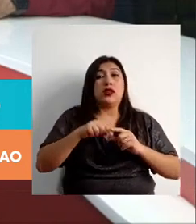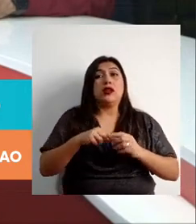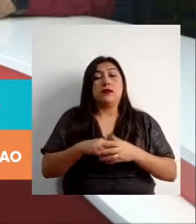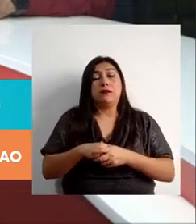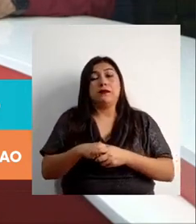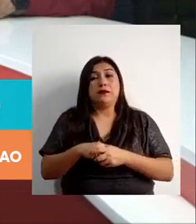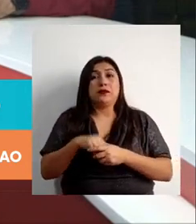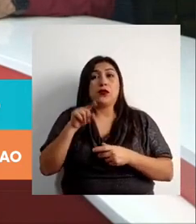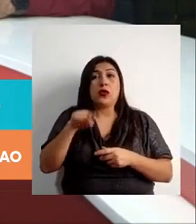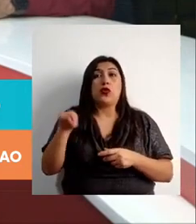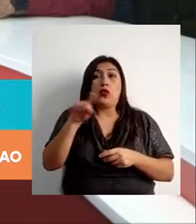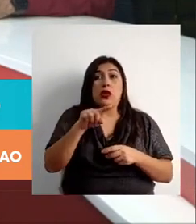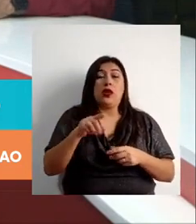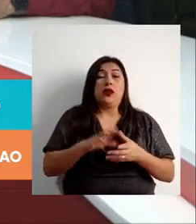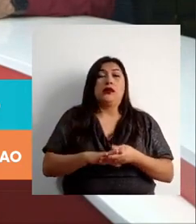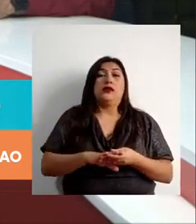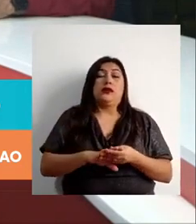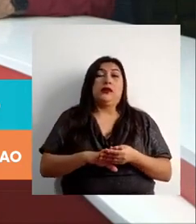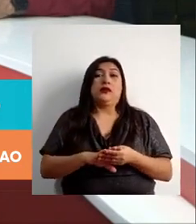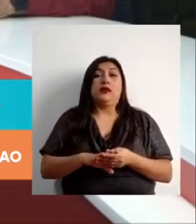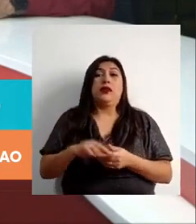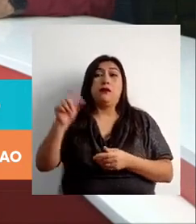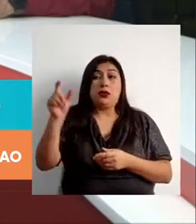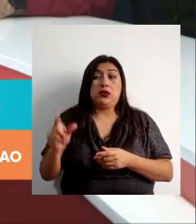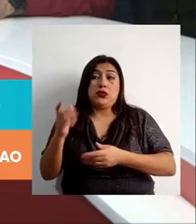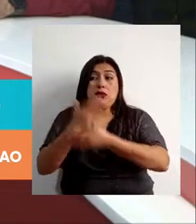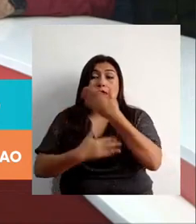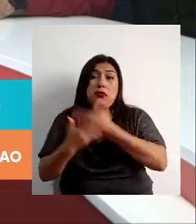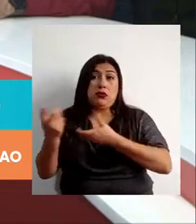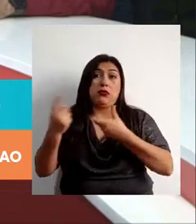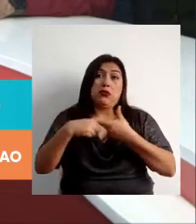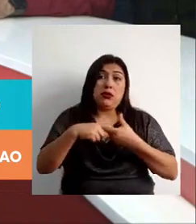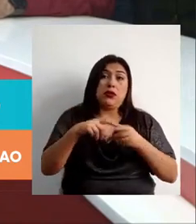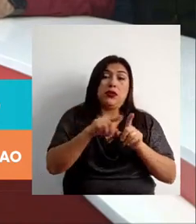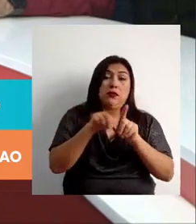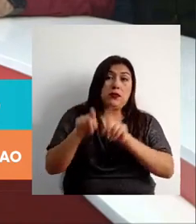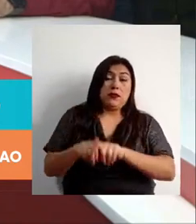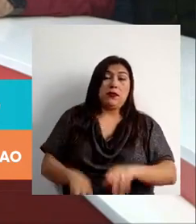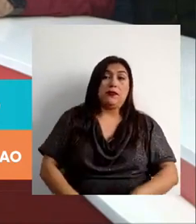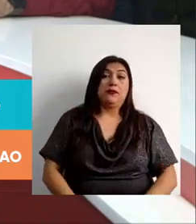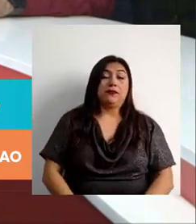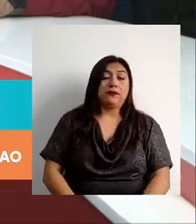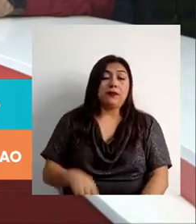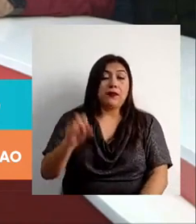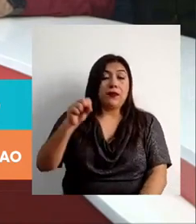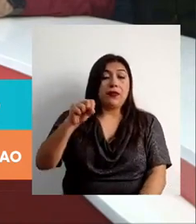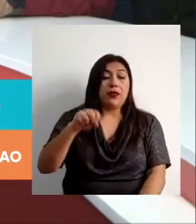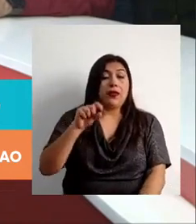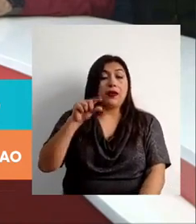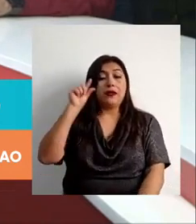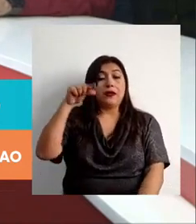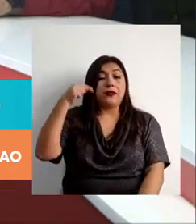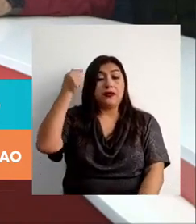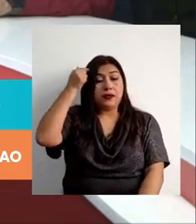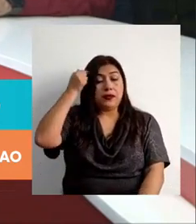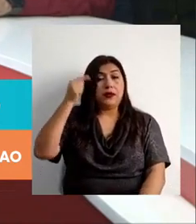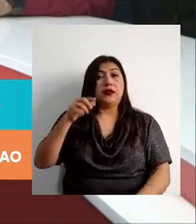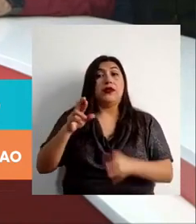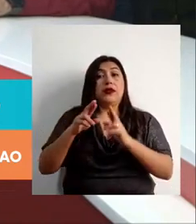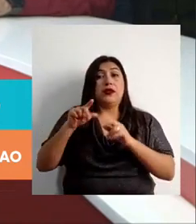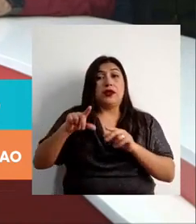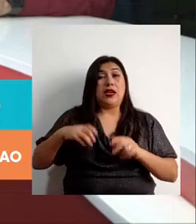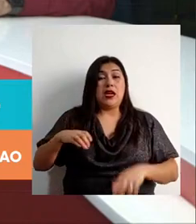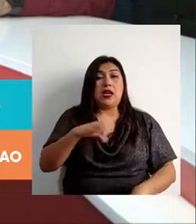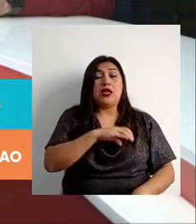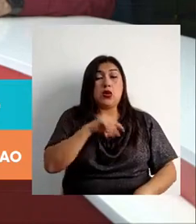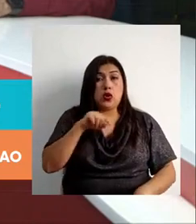están haciendo que las personas con discapacidad también puedan participar. Sí, efectivamente el gobierno regional del Callao a través de la